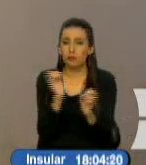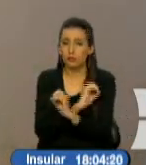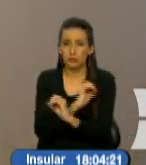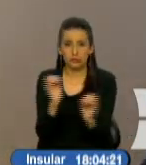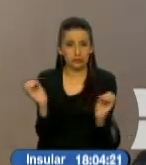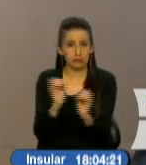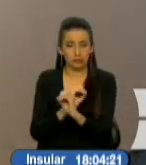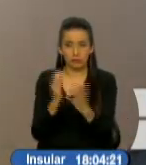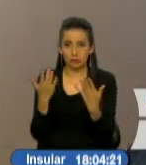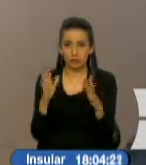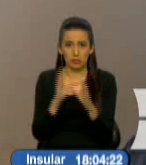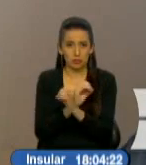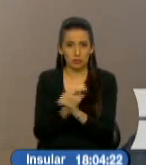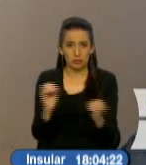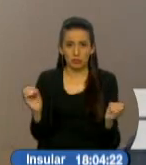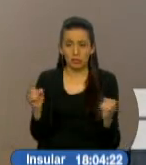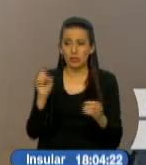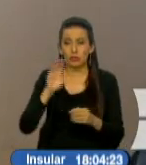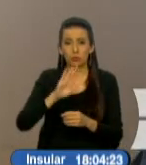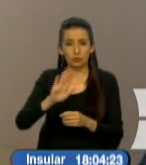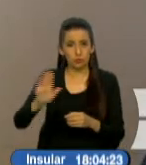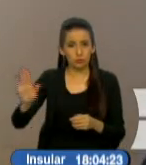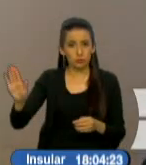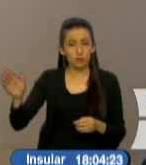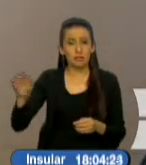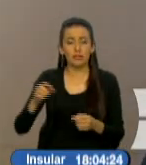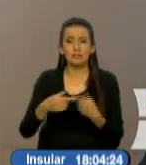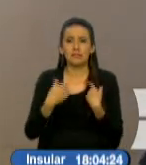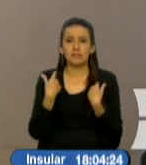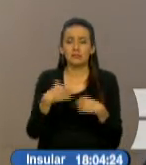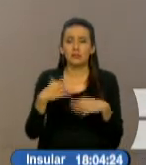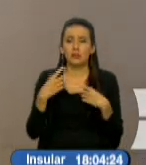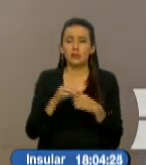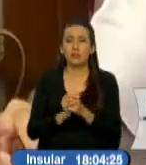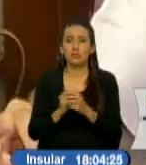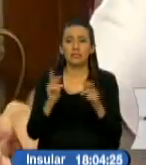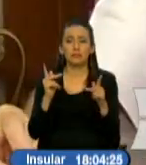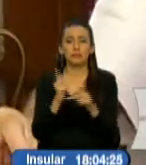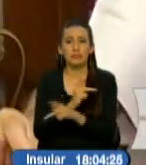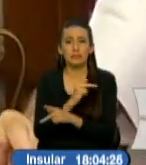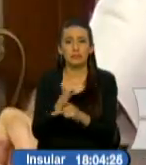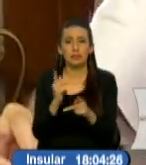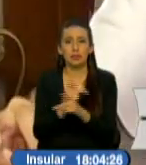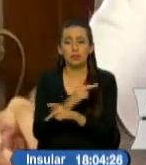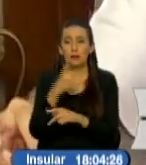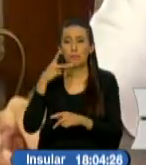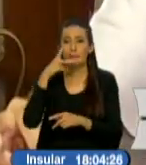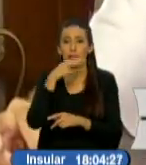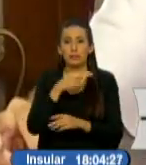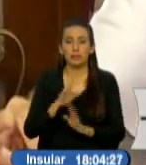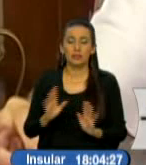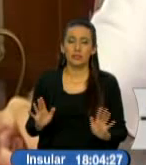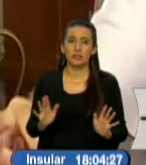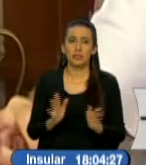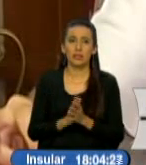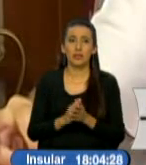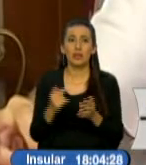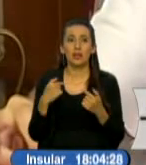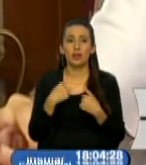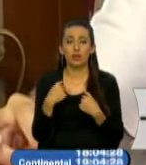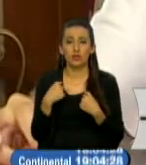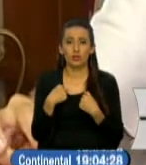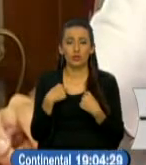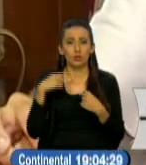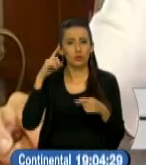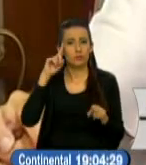delito, entonces estaría cometiendo una grave falta de calumnia. Yo personalmente pienso que esta posición de intransigencia